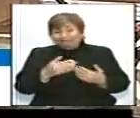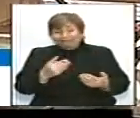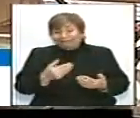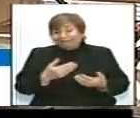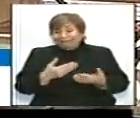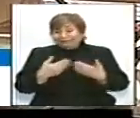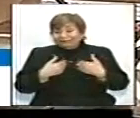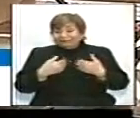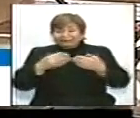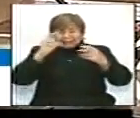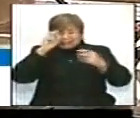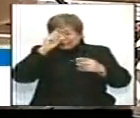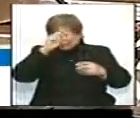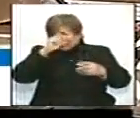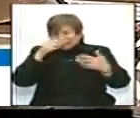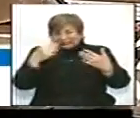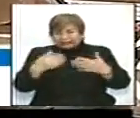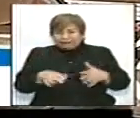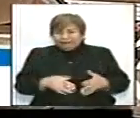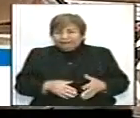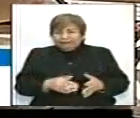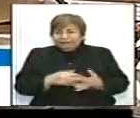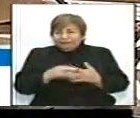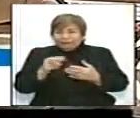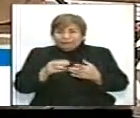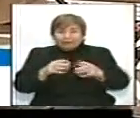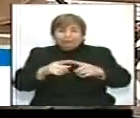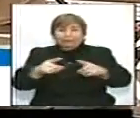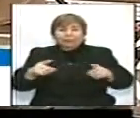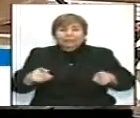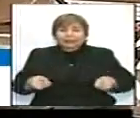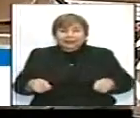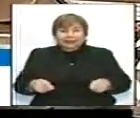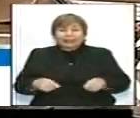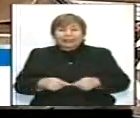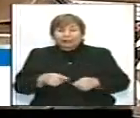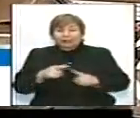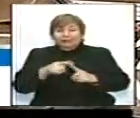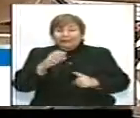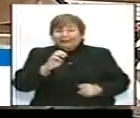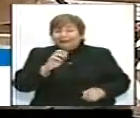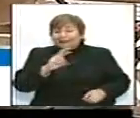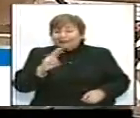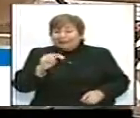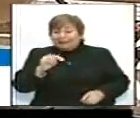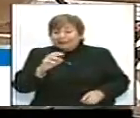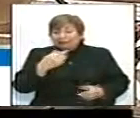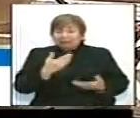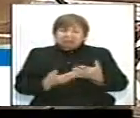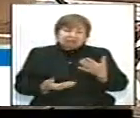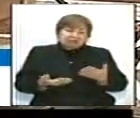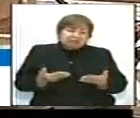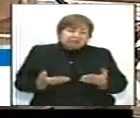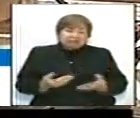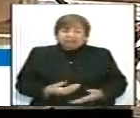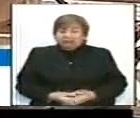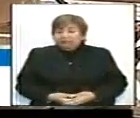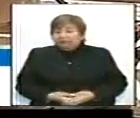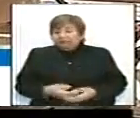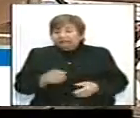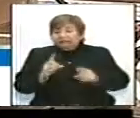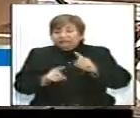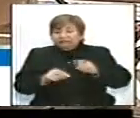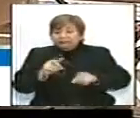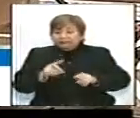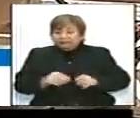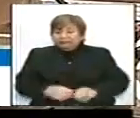tiene muchas complejidades desde el saneamiento del terreno, los servicios básicos, los cuales quizás de repente había algunas dilaciones